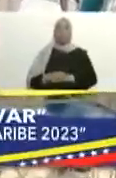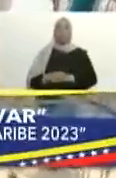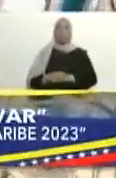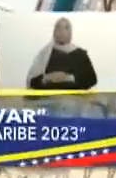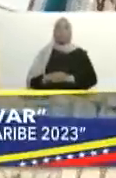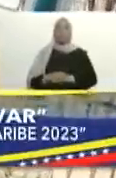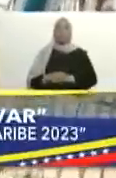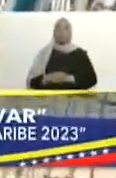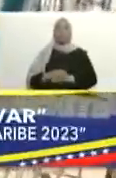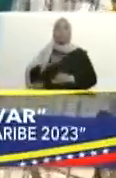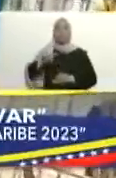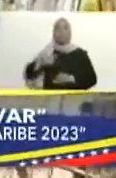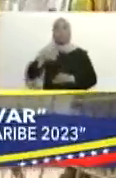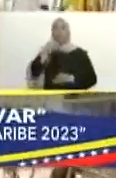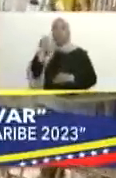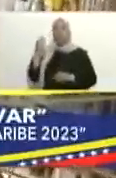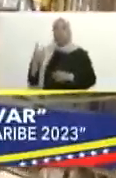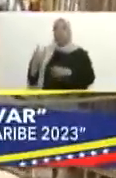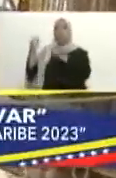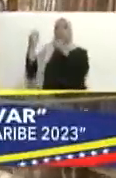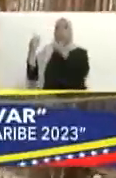Nuestra mayor esperanza